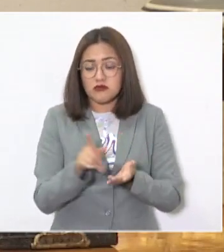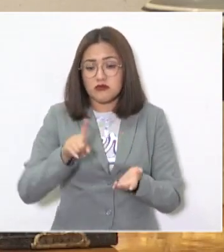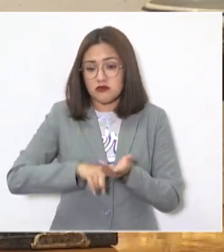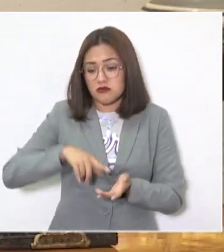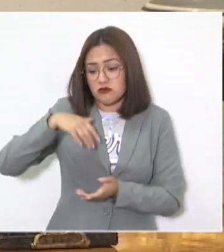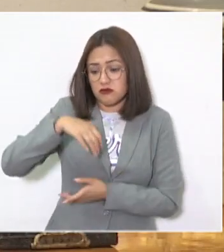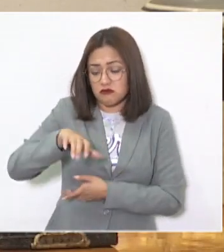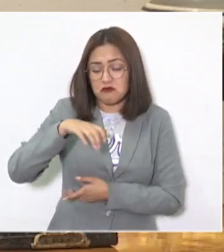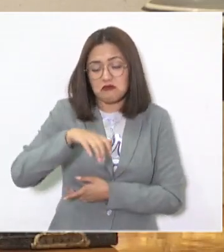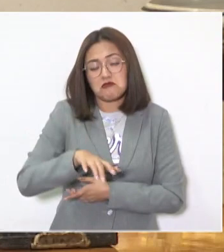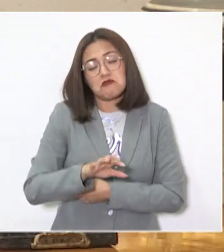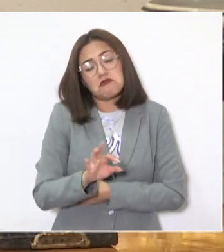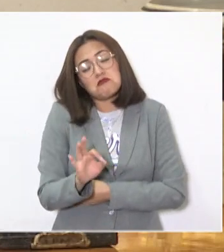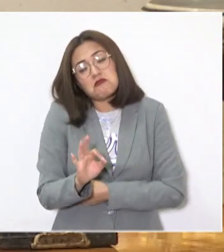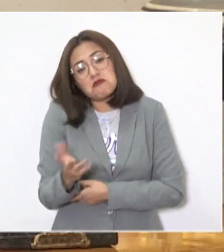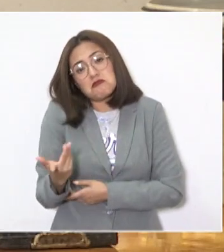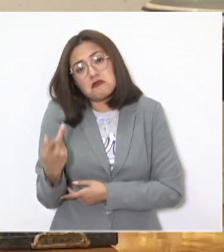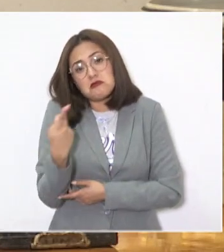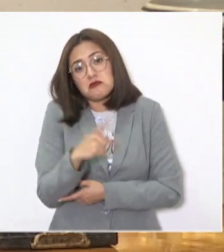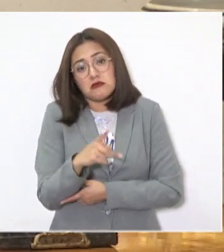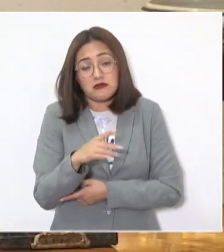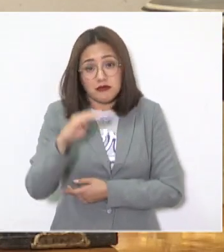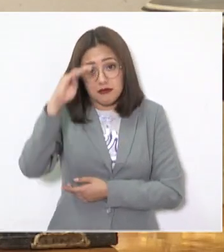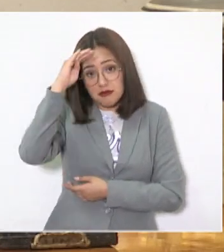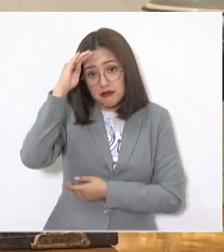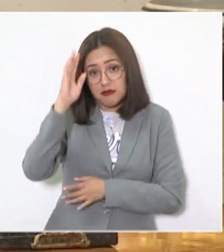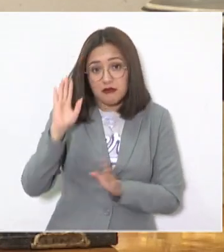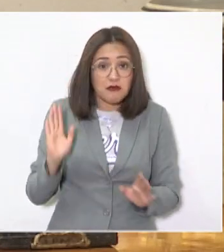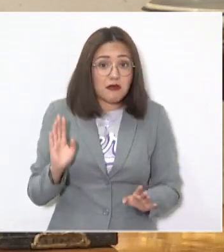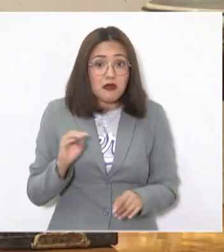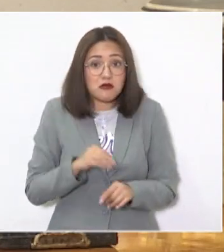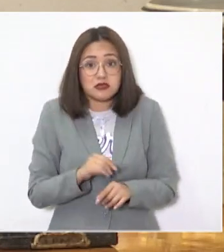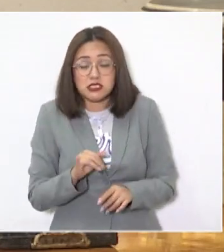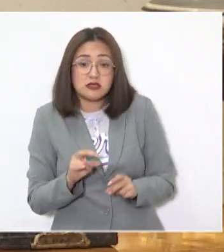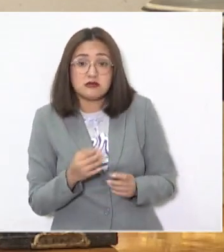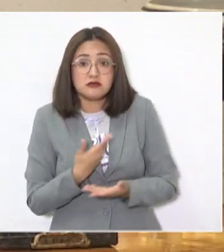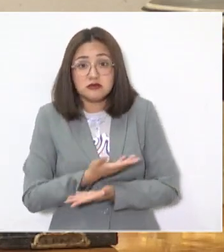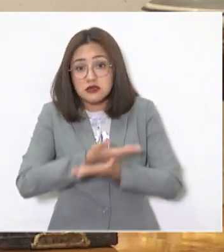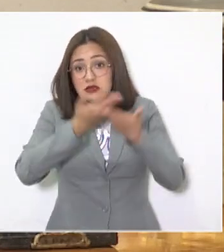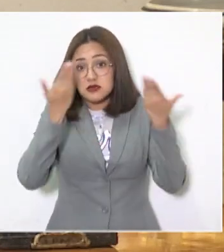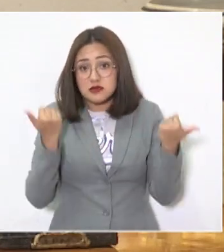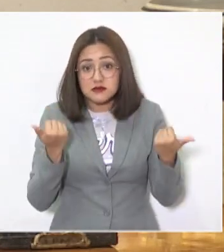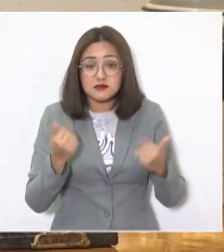pues es de las especulaciones que ahí se quedan.